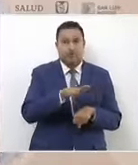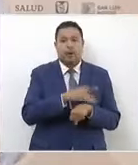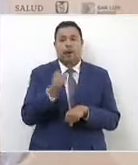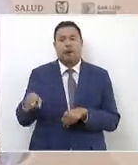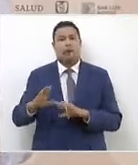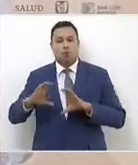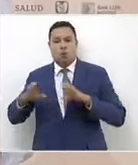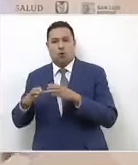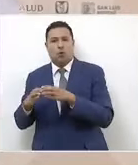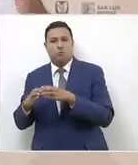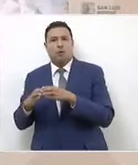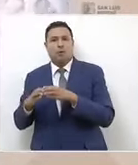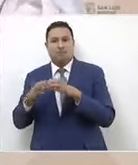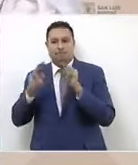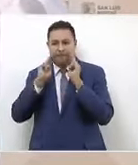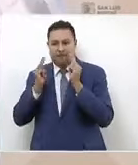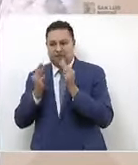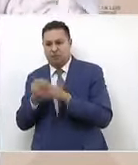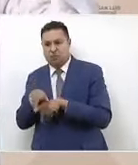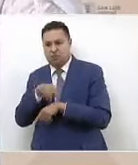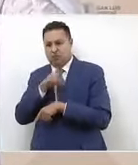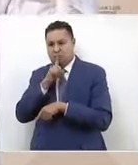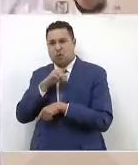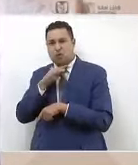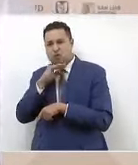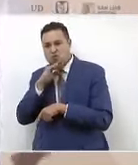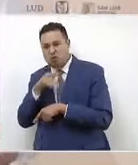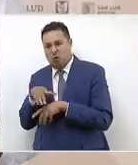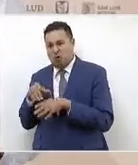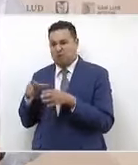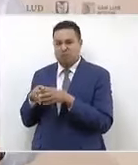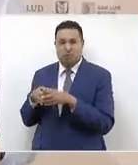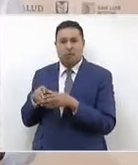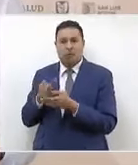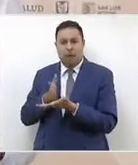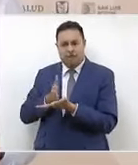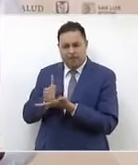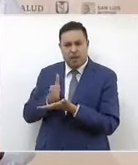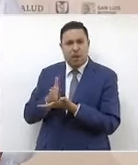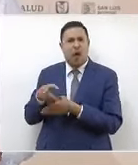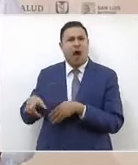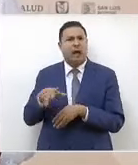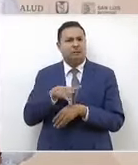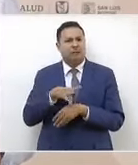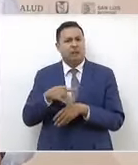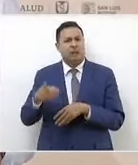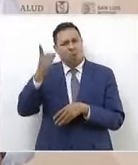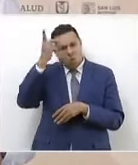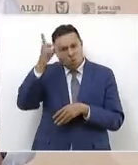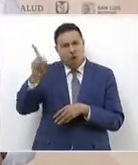mafias. Estaban metidos hasta los dueños de medios de